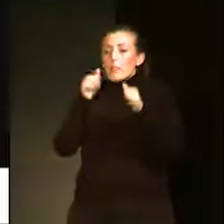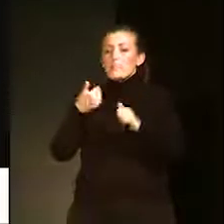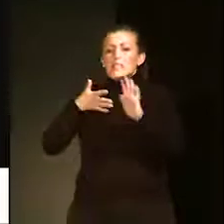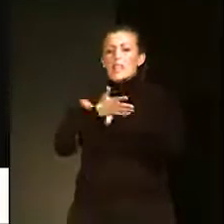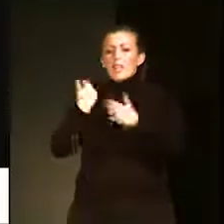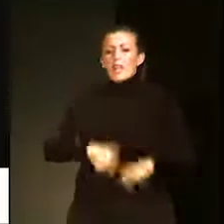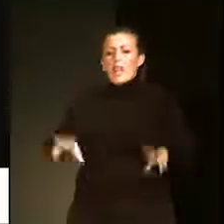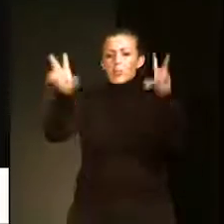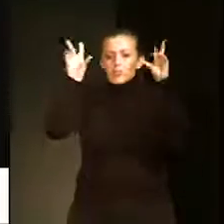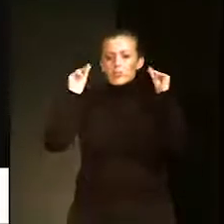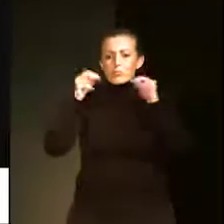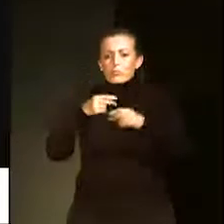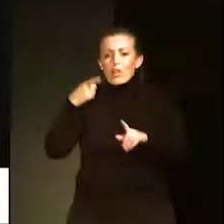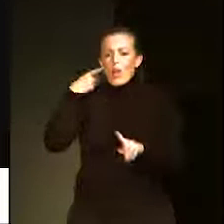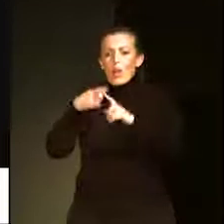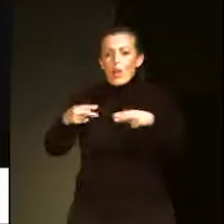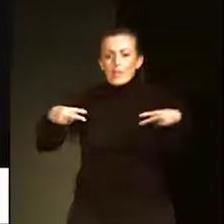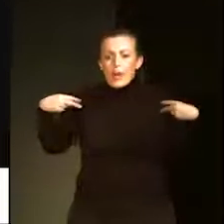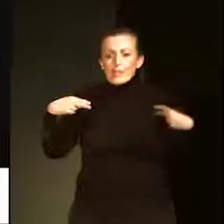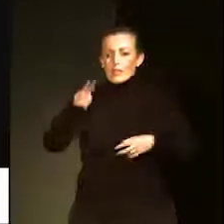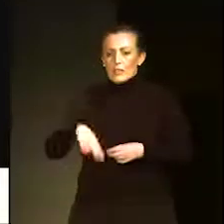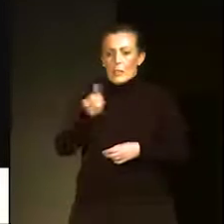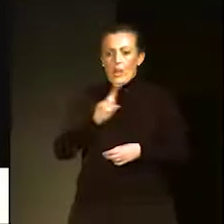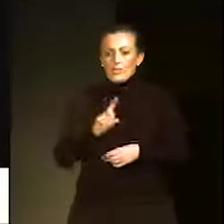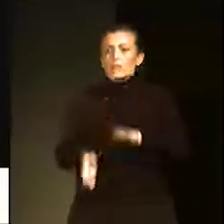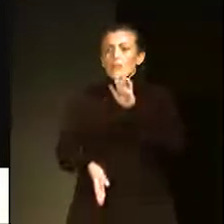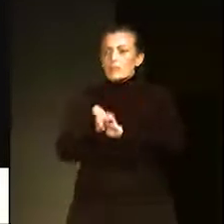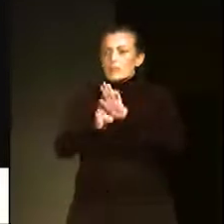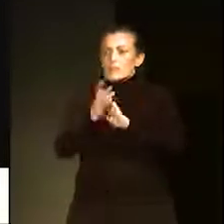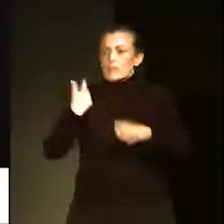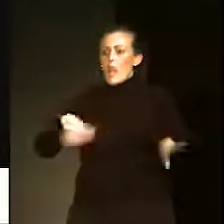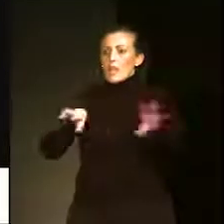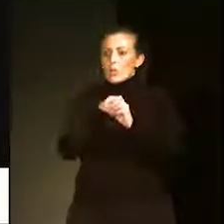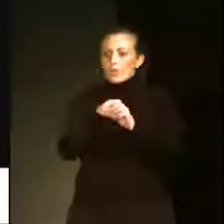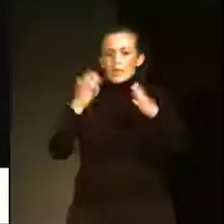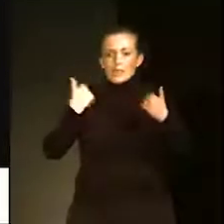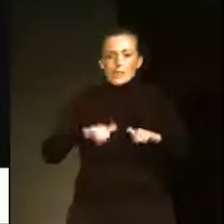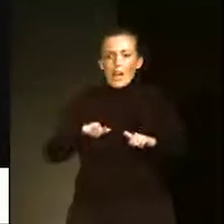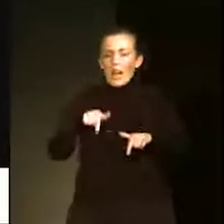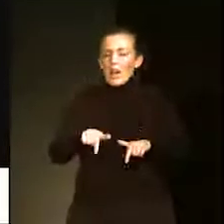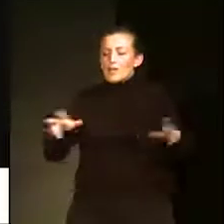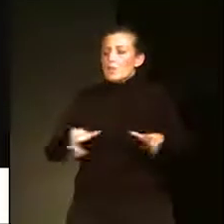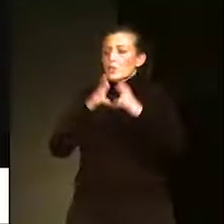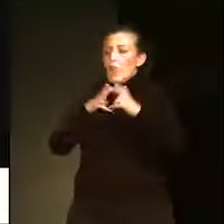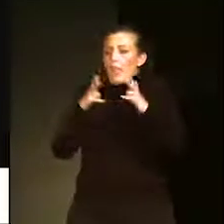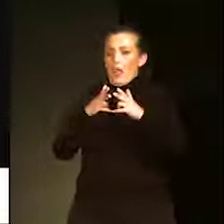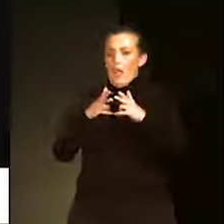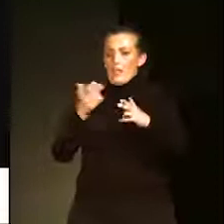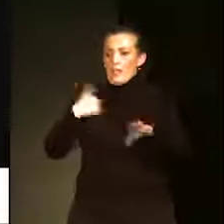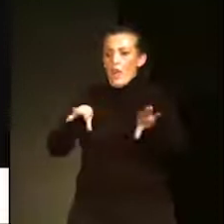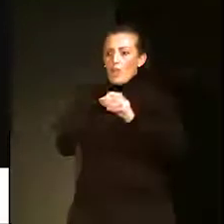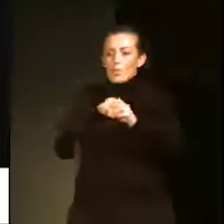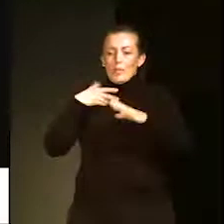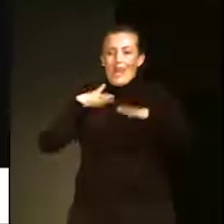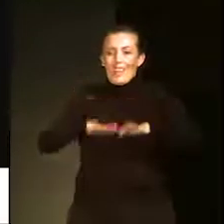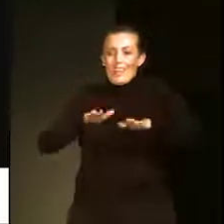hayamos llegado a la meta, ¿no? Pero igual que ha llegado la inclusión a esta sociedad y ha llegado para